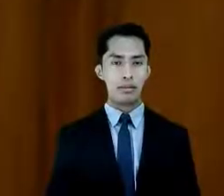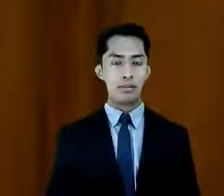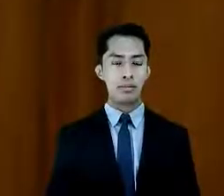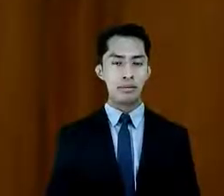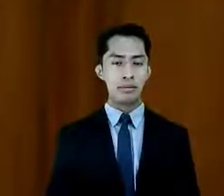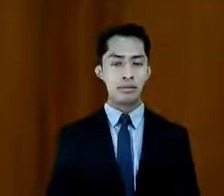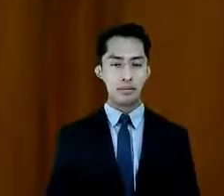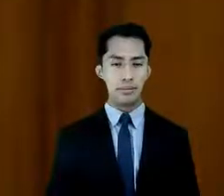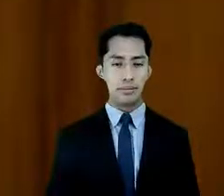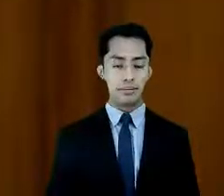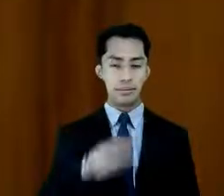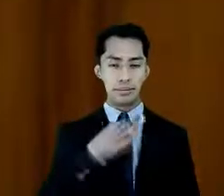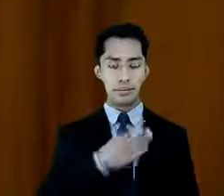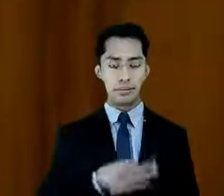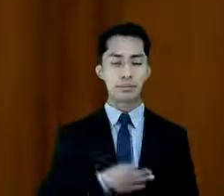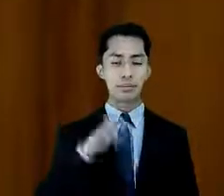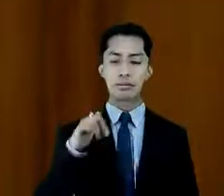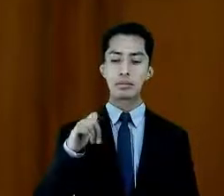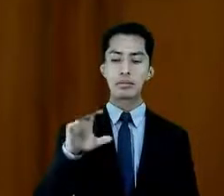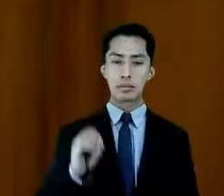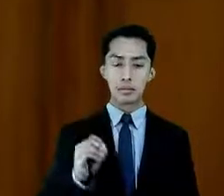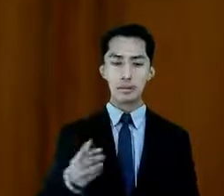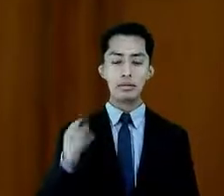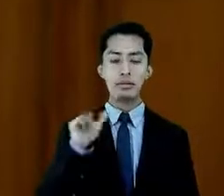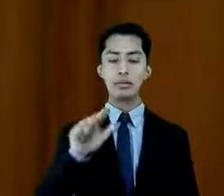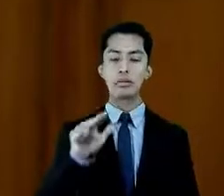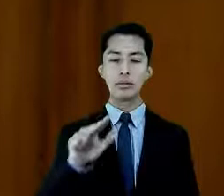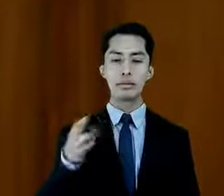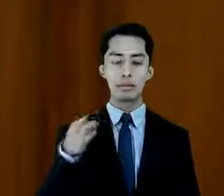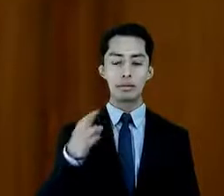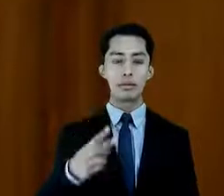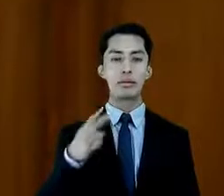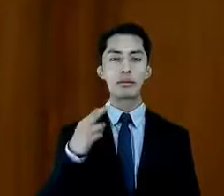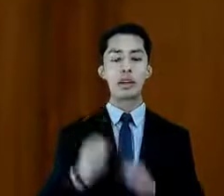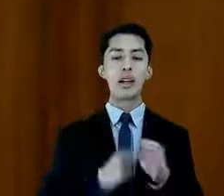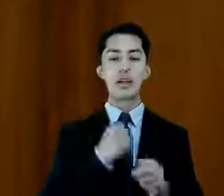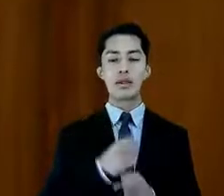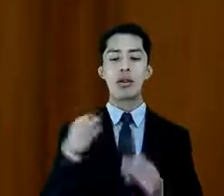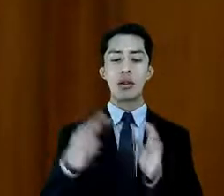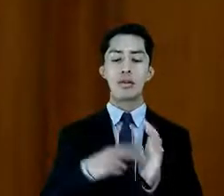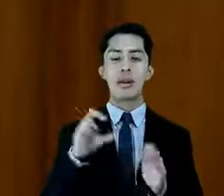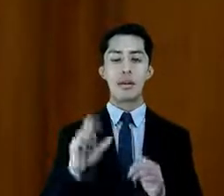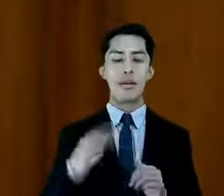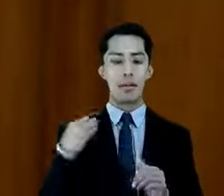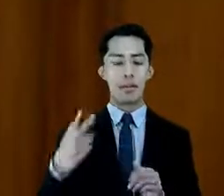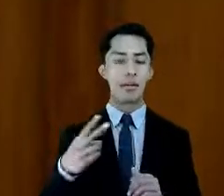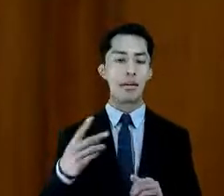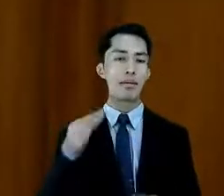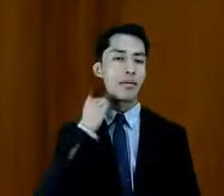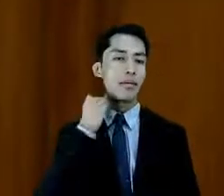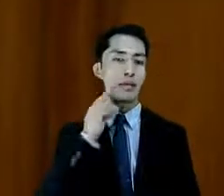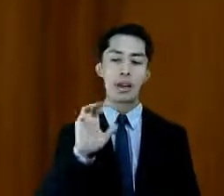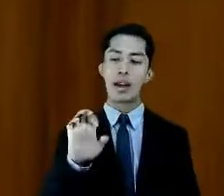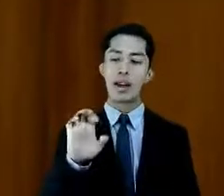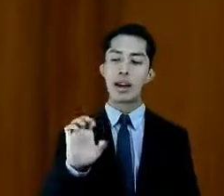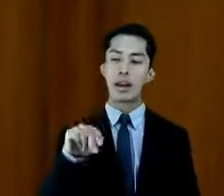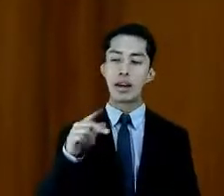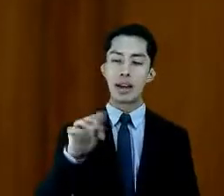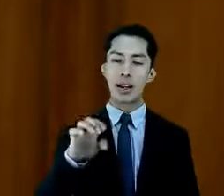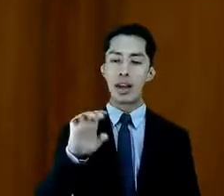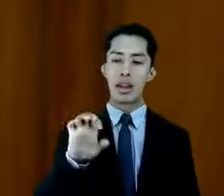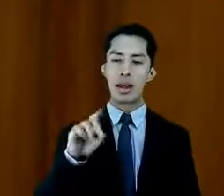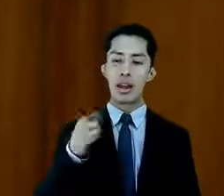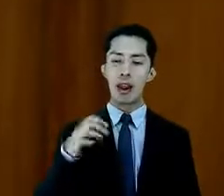Toluca de Lerdo, México, a 18 de noviembre del año 2022. Diputado Enrique Edgardo Jacob